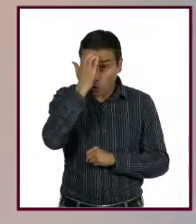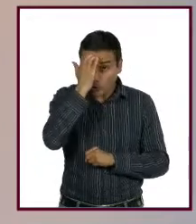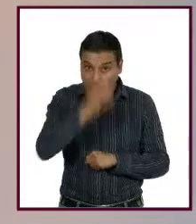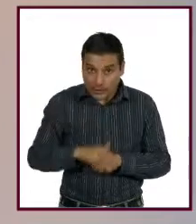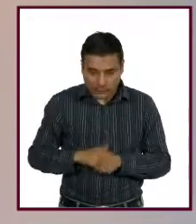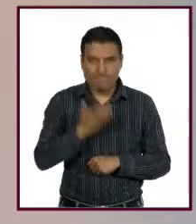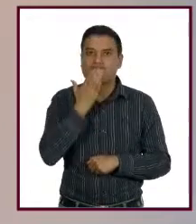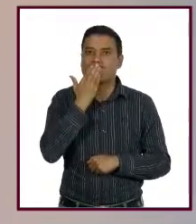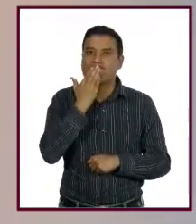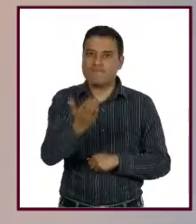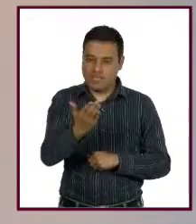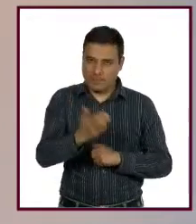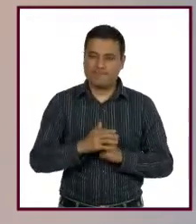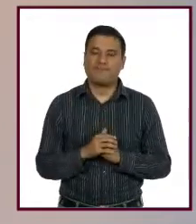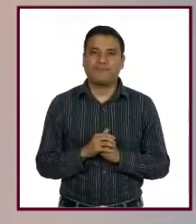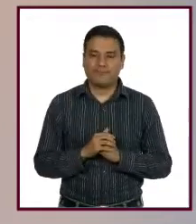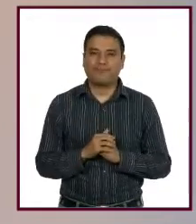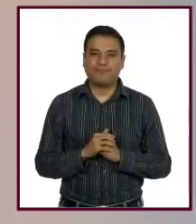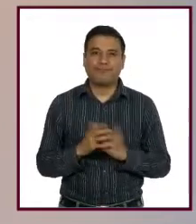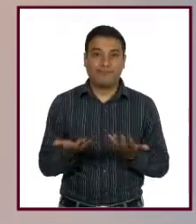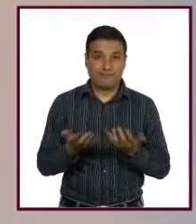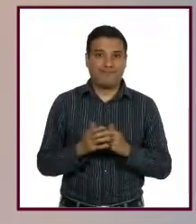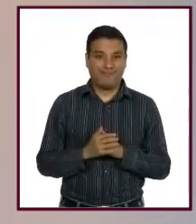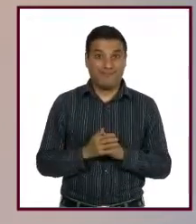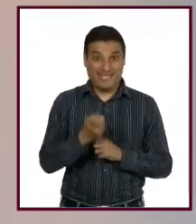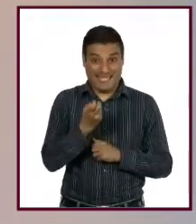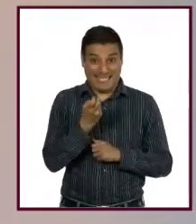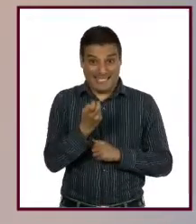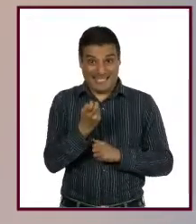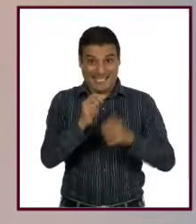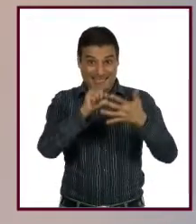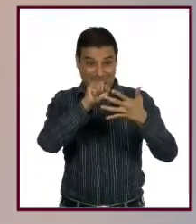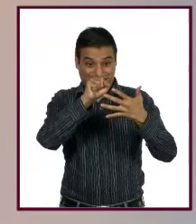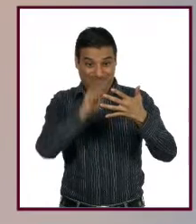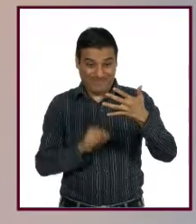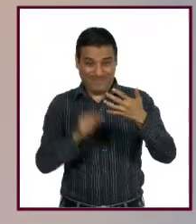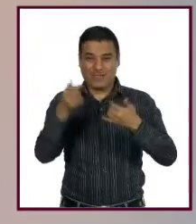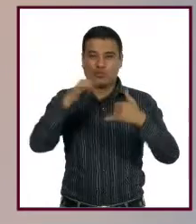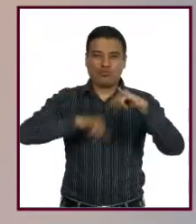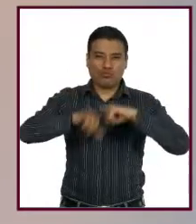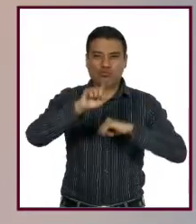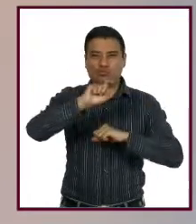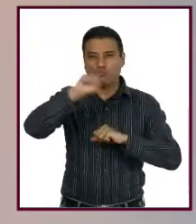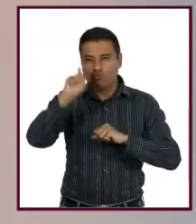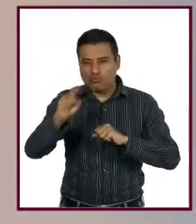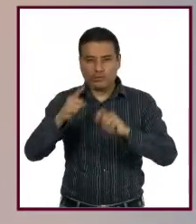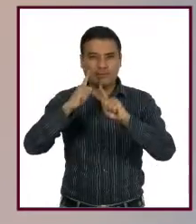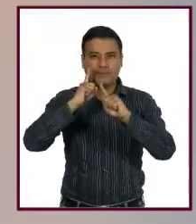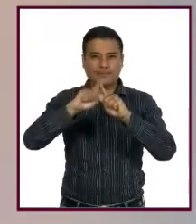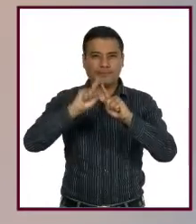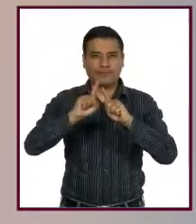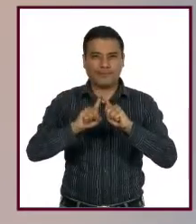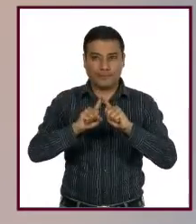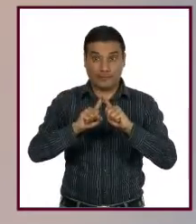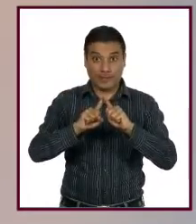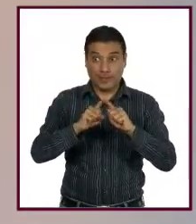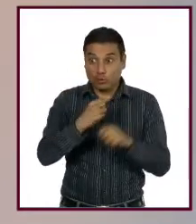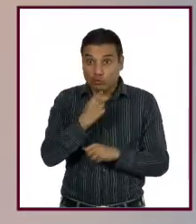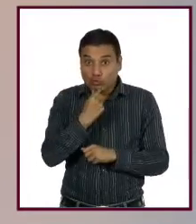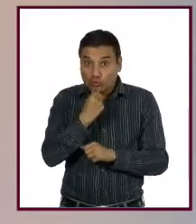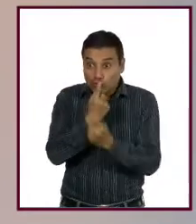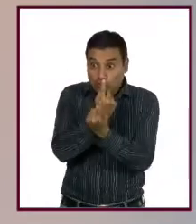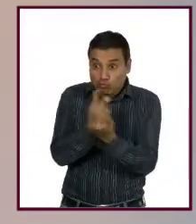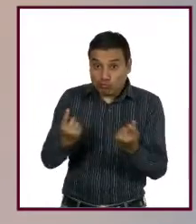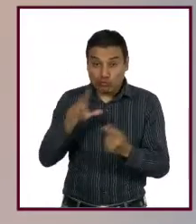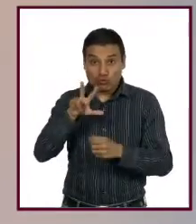dar. Efectivamente, este tipo de sustancias no se tienen por qué comercializar a menores de edad. Sin embargo, aunque ocurran este